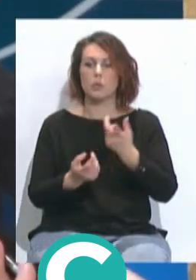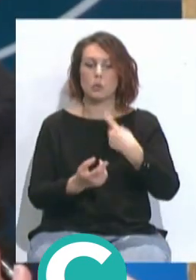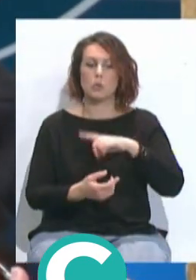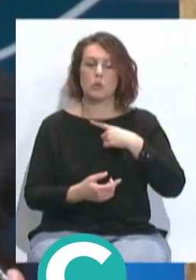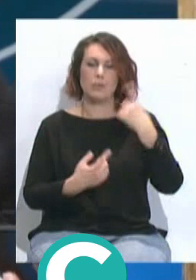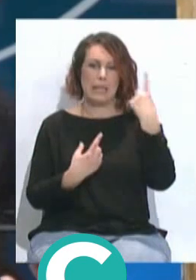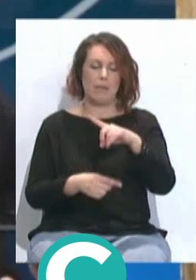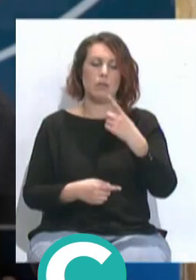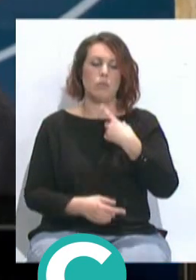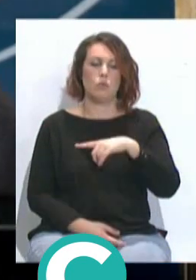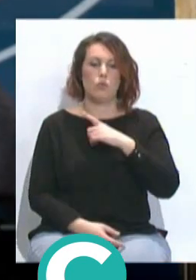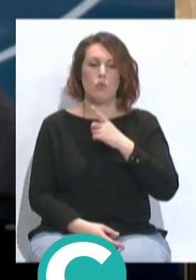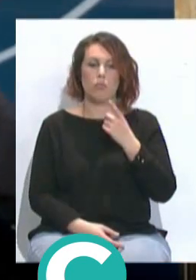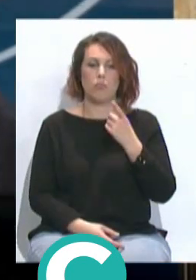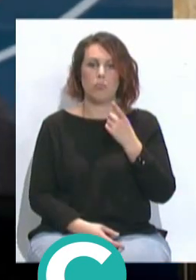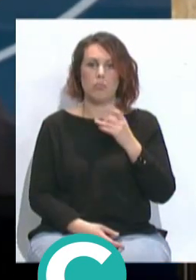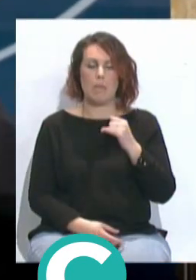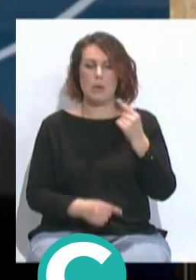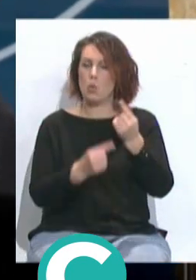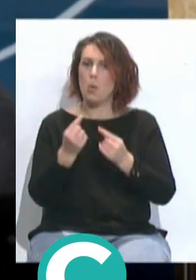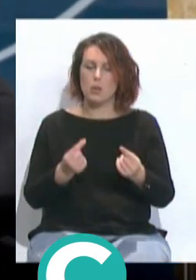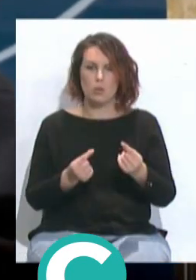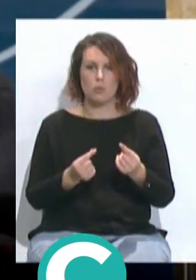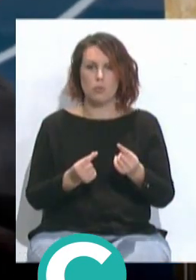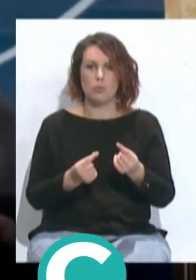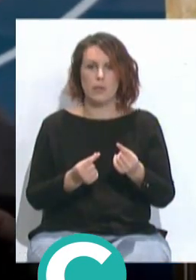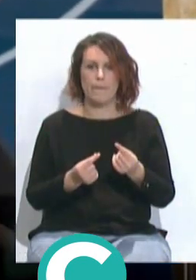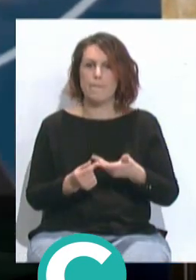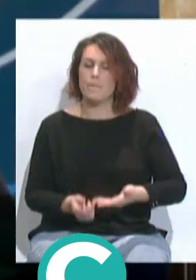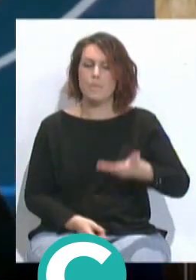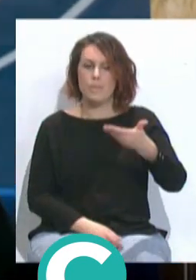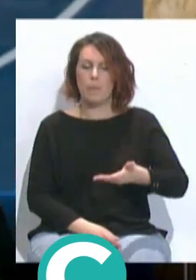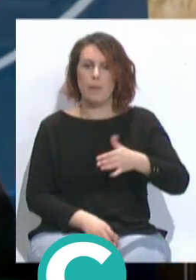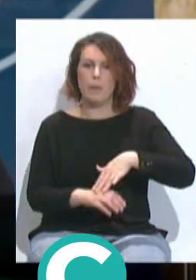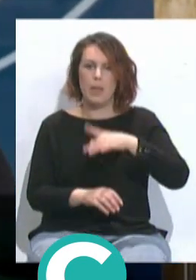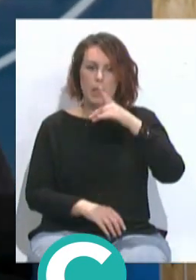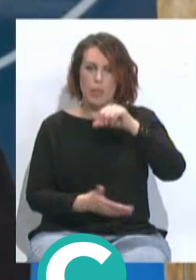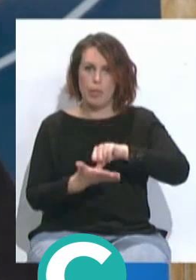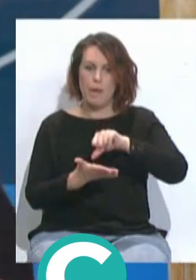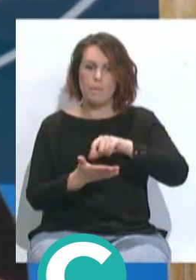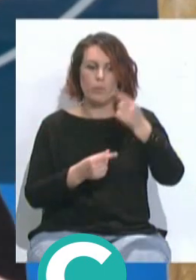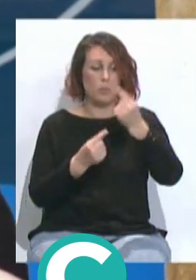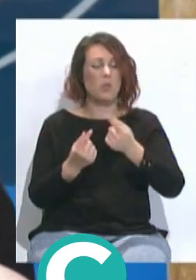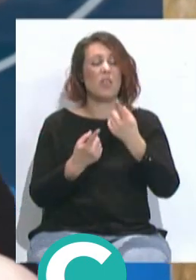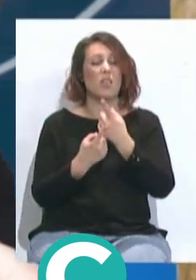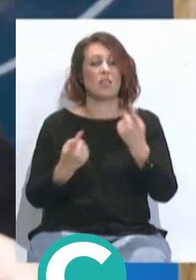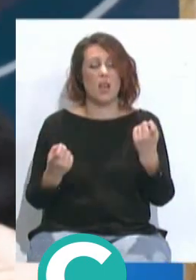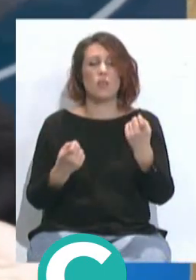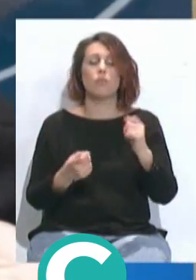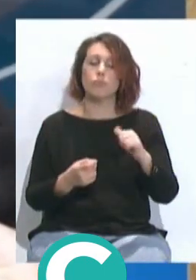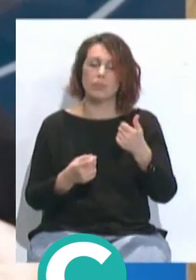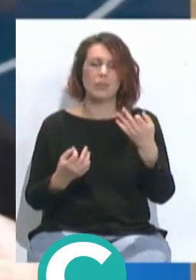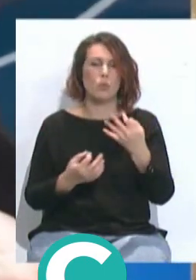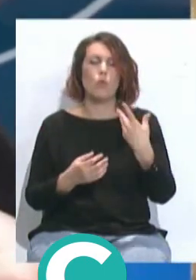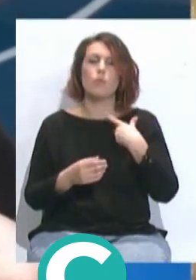convencidos de que vamos a sacar como digo unos presupuestos importantes para la ciudad unos presupuestos necesarios unos presupuestos